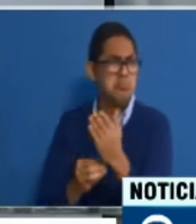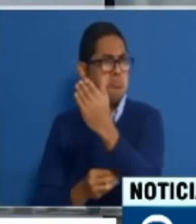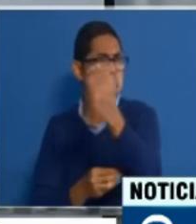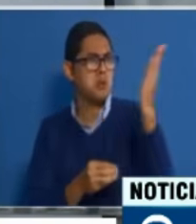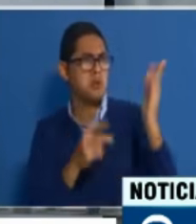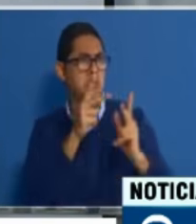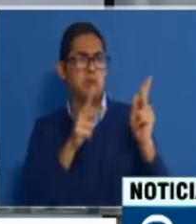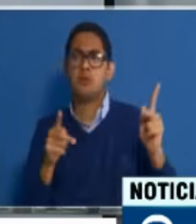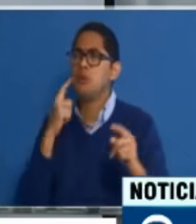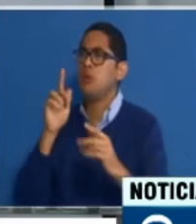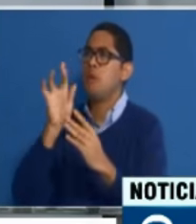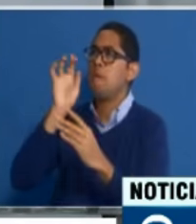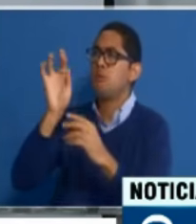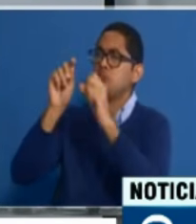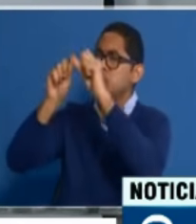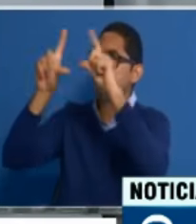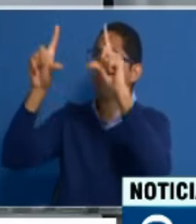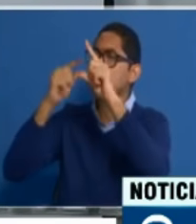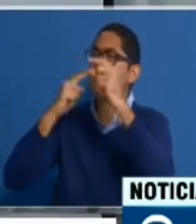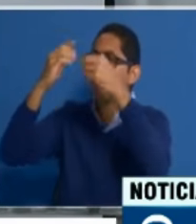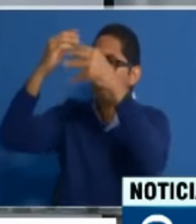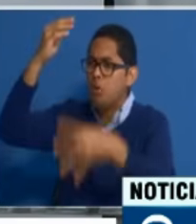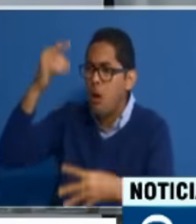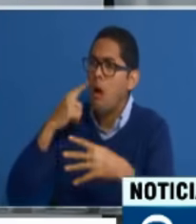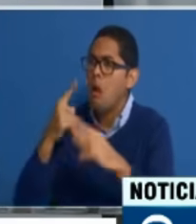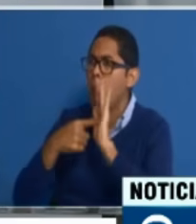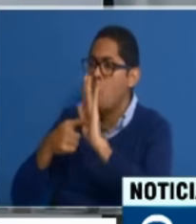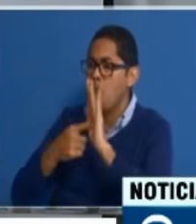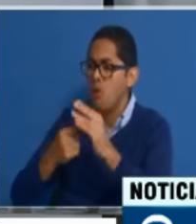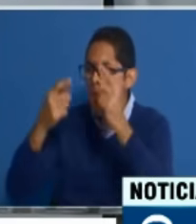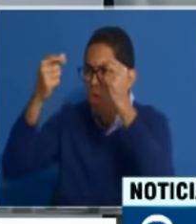sucesivamente otras instituciones.